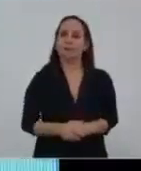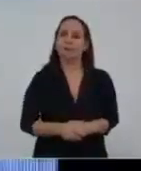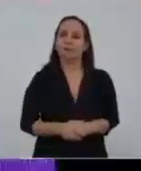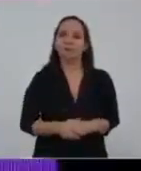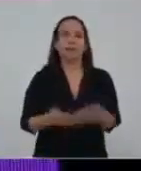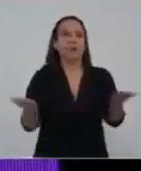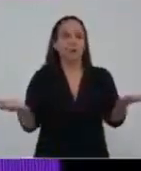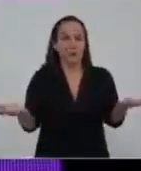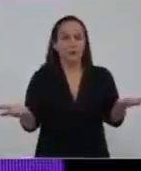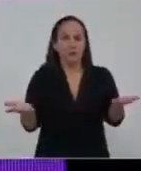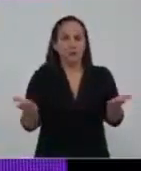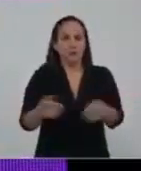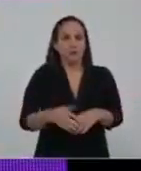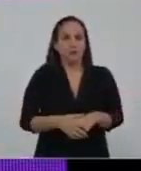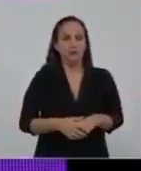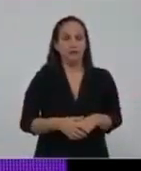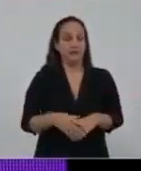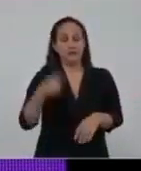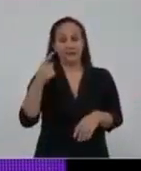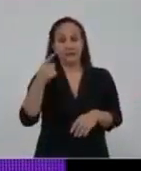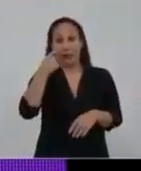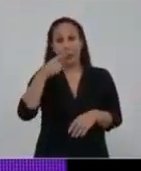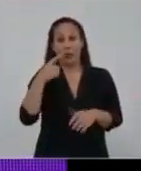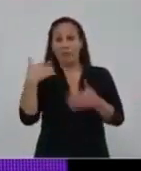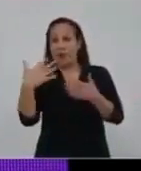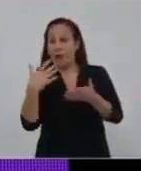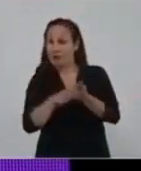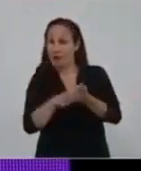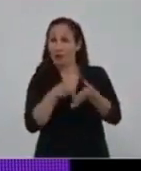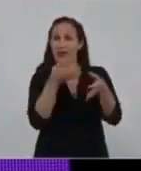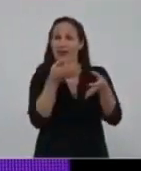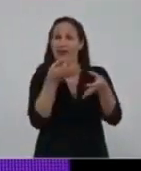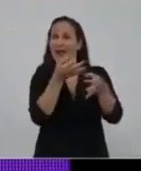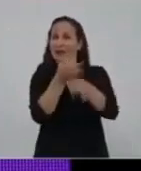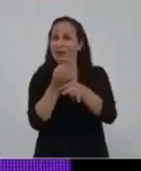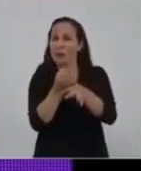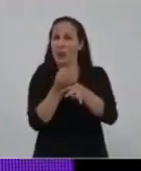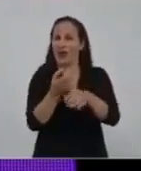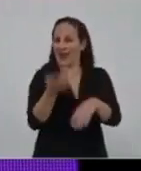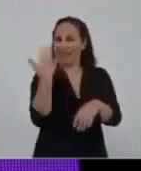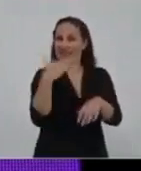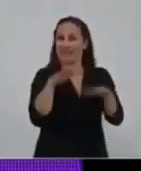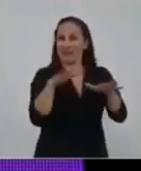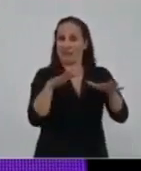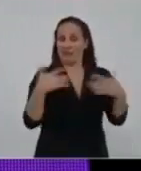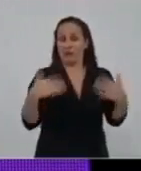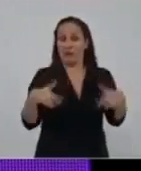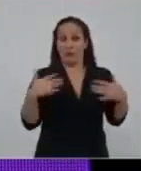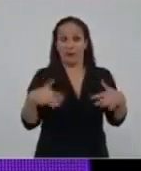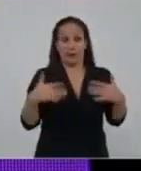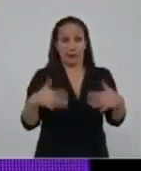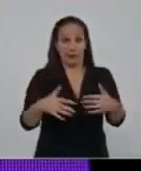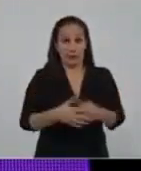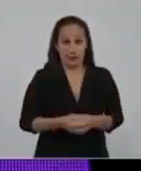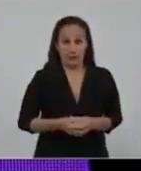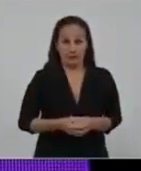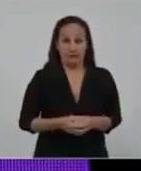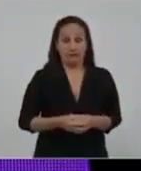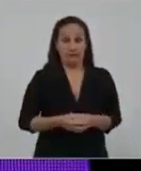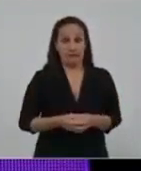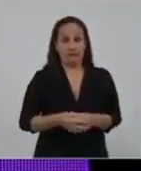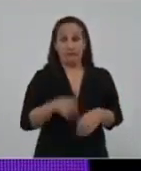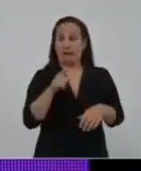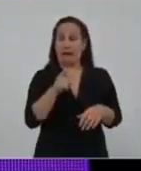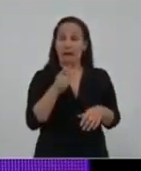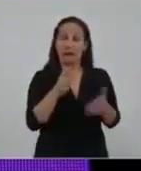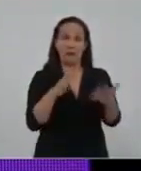y con respecto a esto último que planteaban de las escuelas que ayer se vivió en la comuna yo la verdad que es